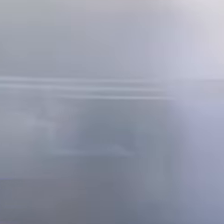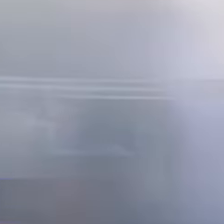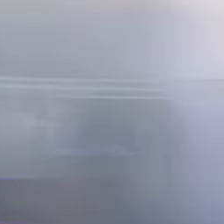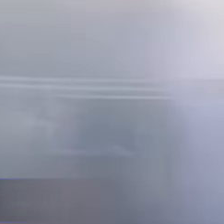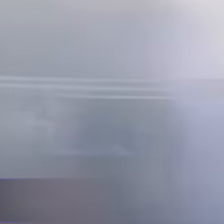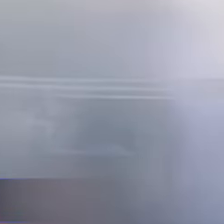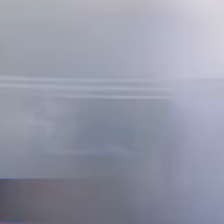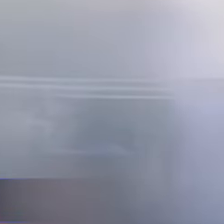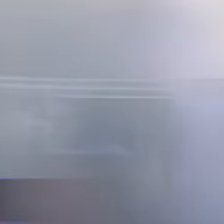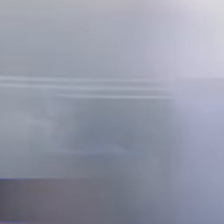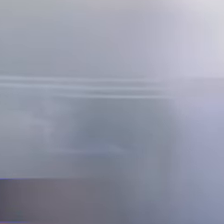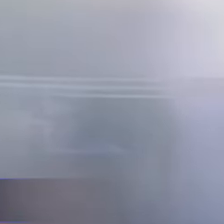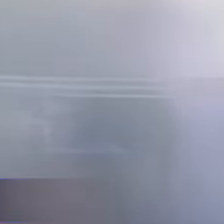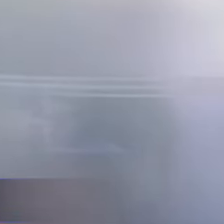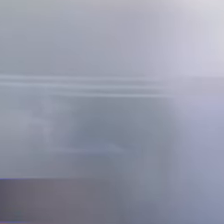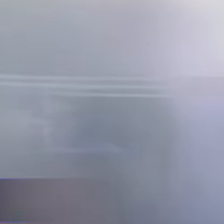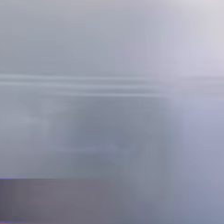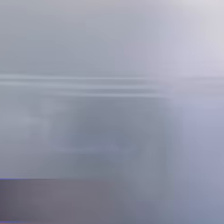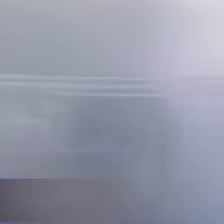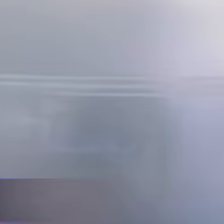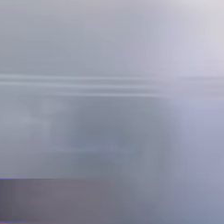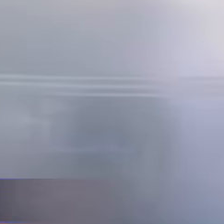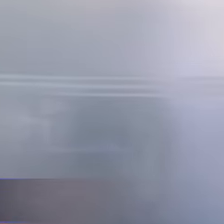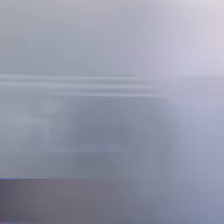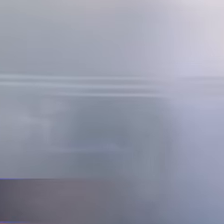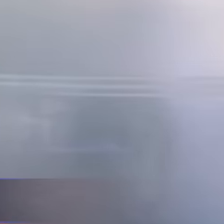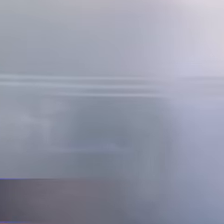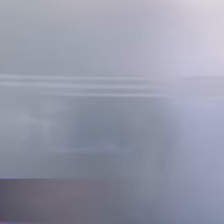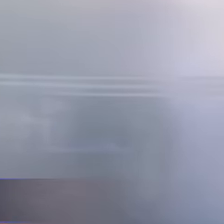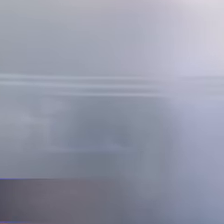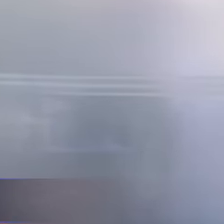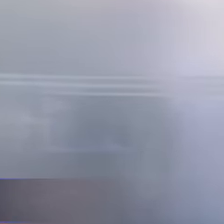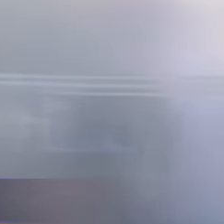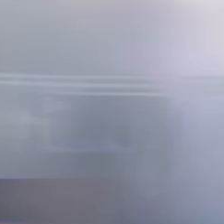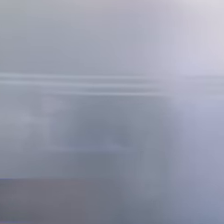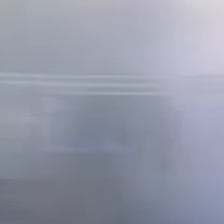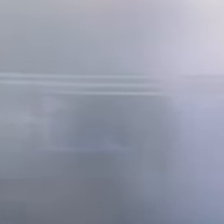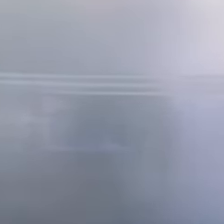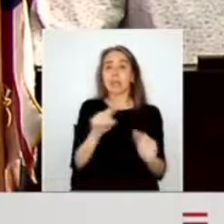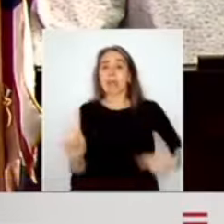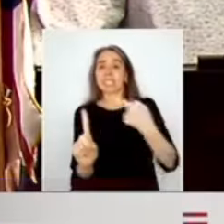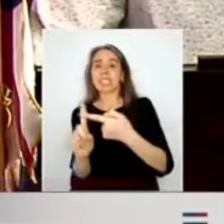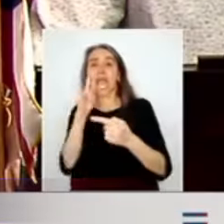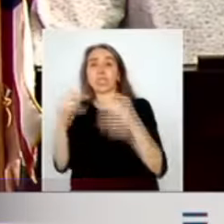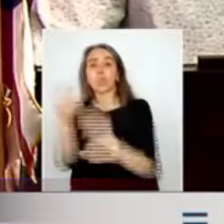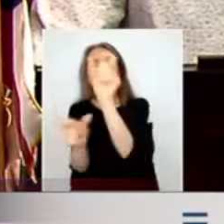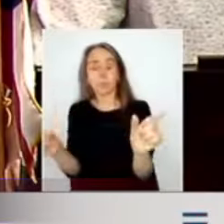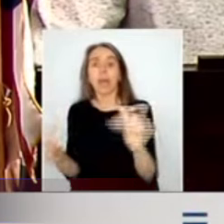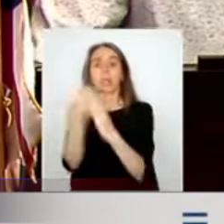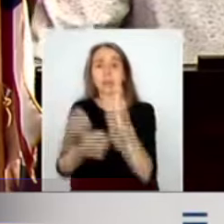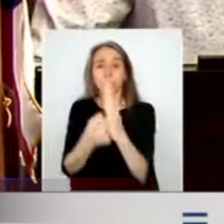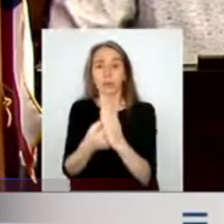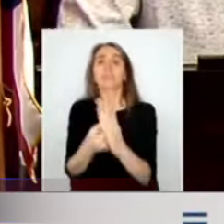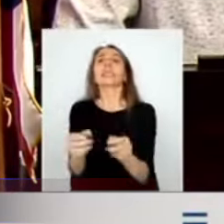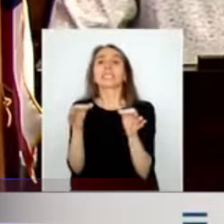vacío Y eso por qué Porque el gobierno siempre se negó a escuchar a las chilenas y chilenos De todas formas